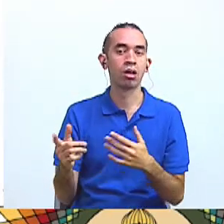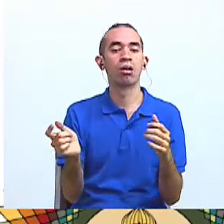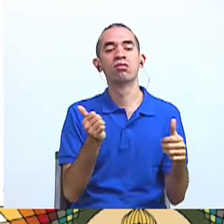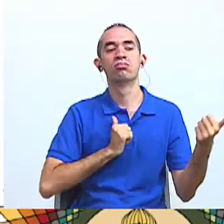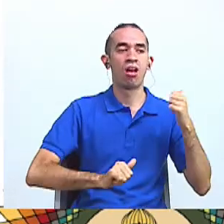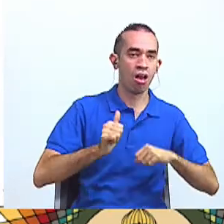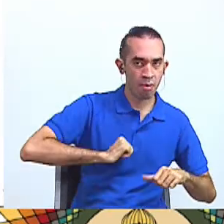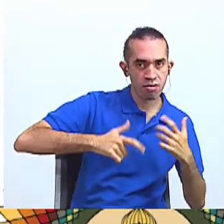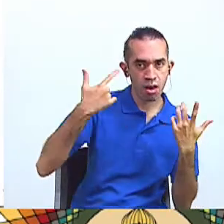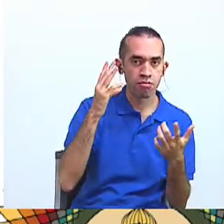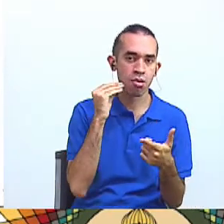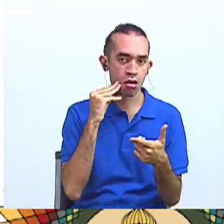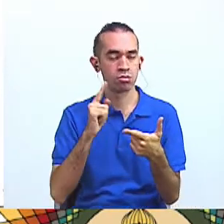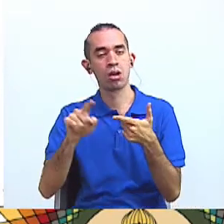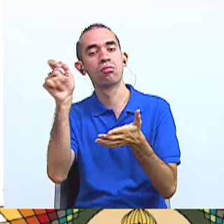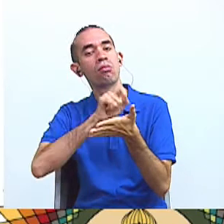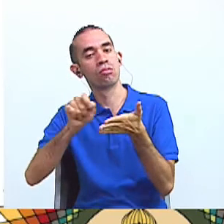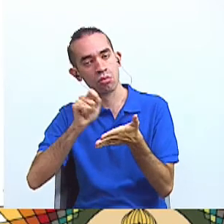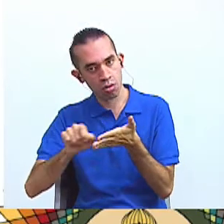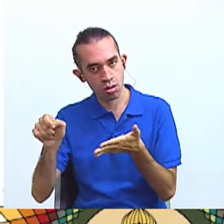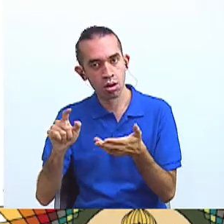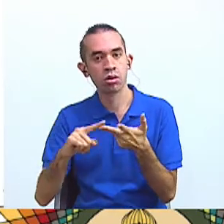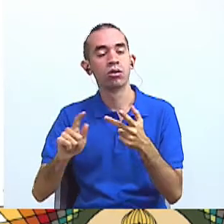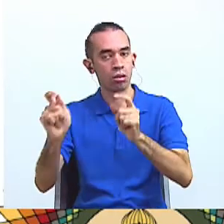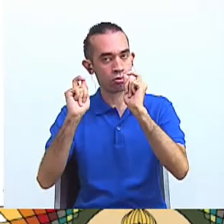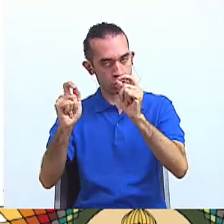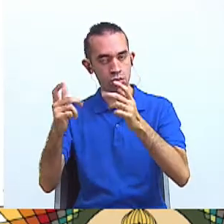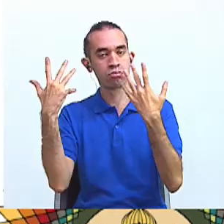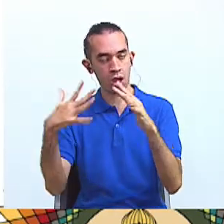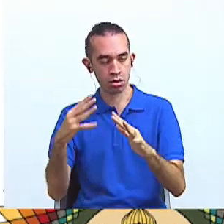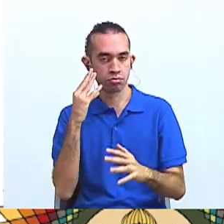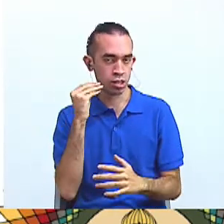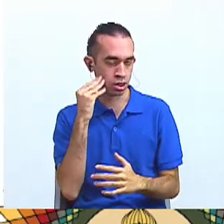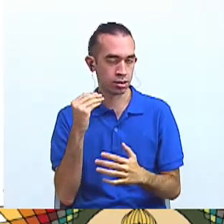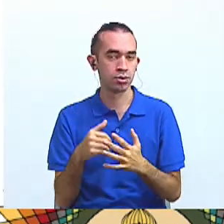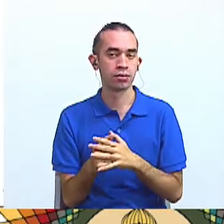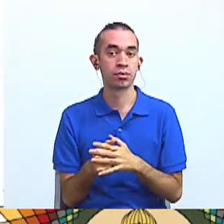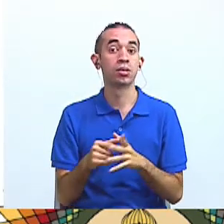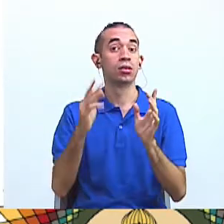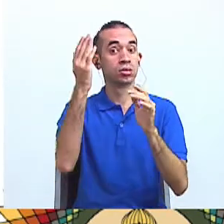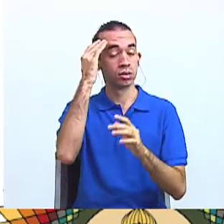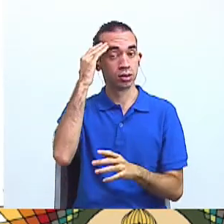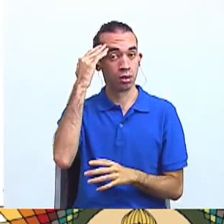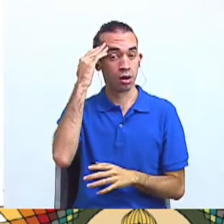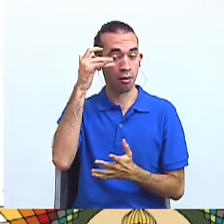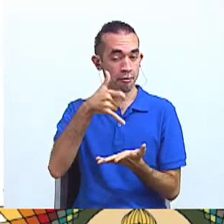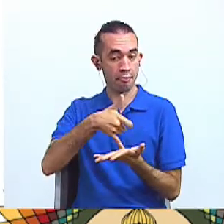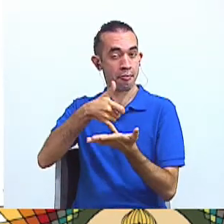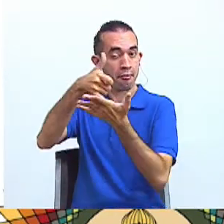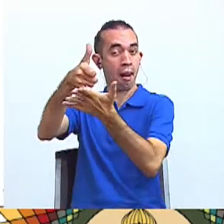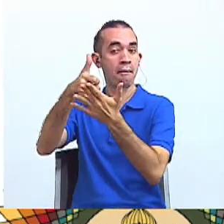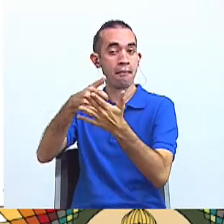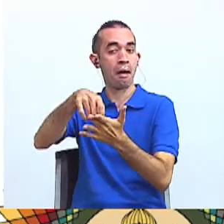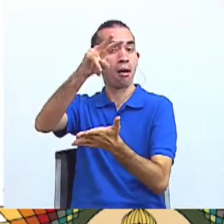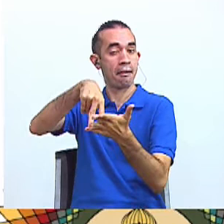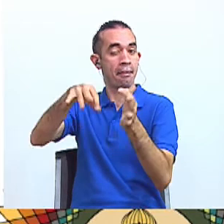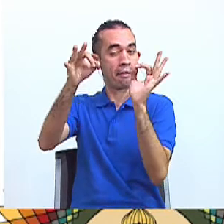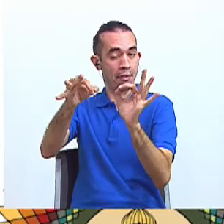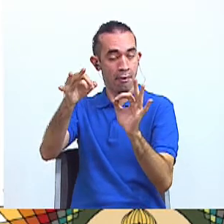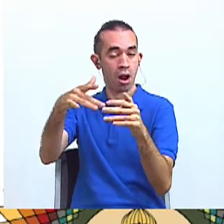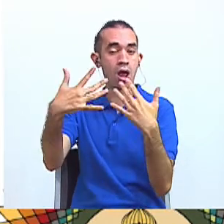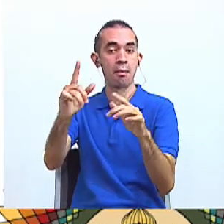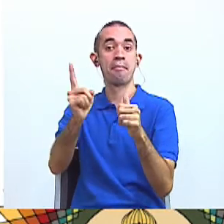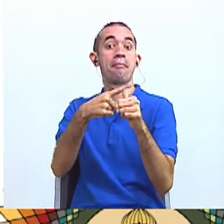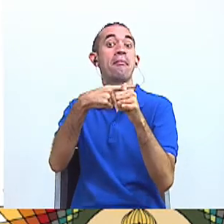la escritura y también la educación. Fue el primer premio Nobel de la literatura,